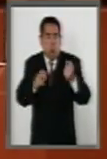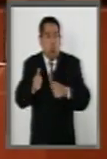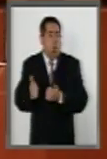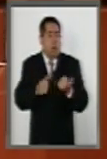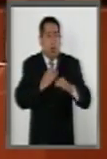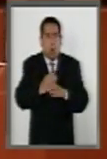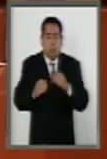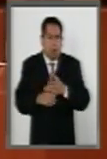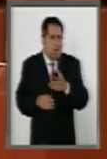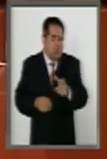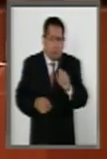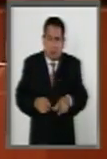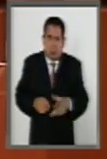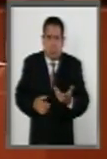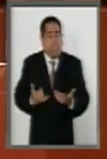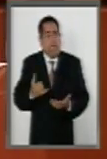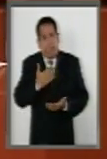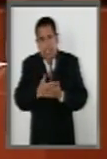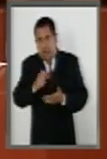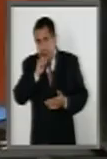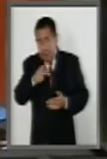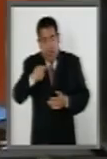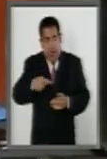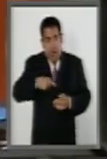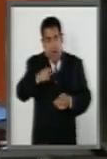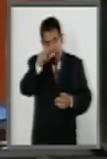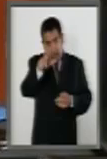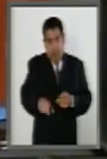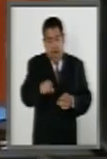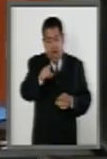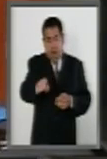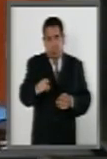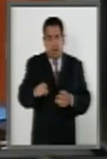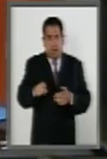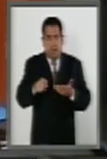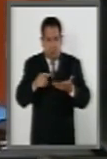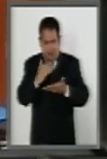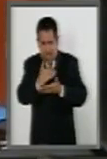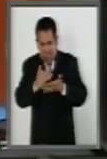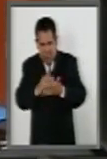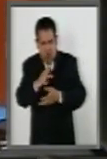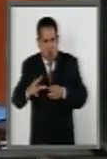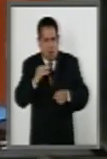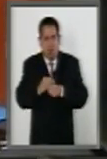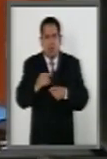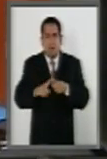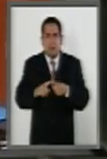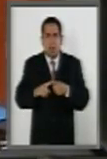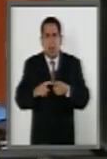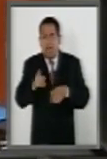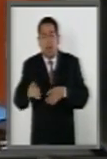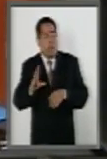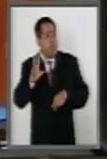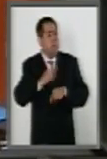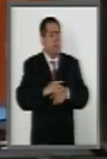lado. Pero además, esta persona entregó contratos integrales, es decir,